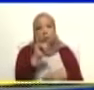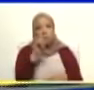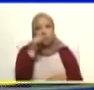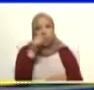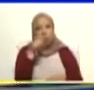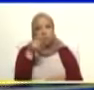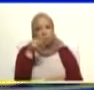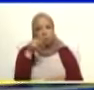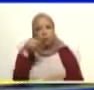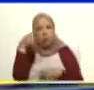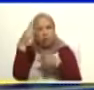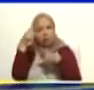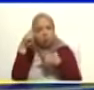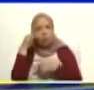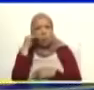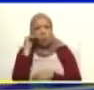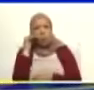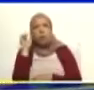redes sociales? ¡Sí!